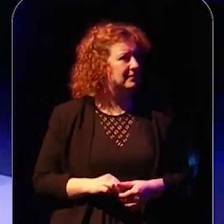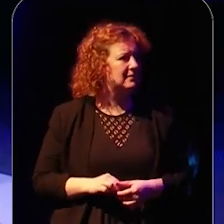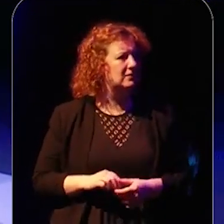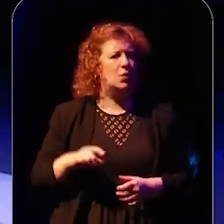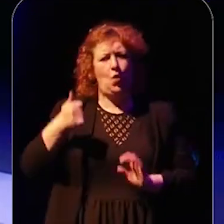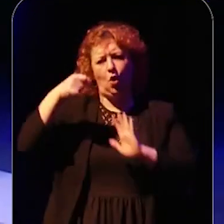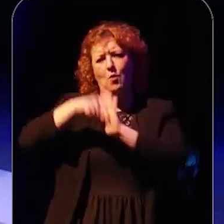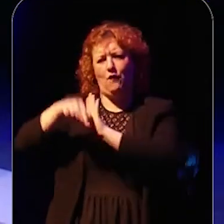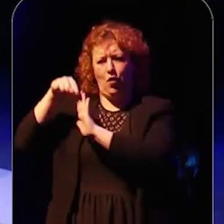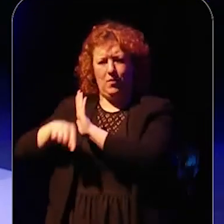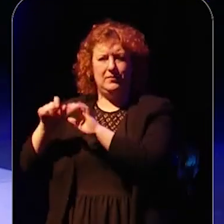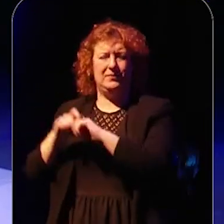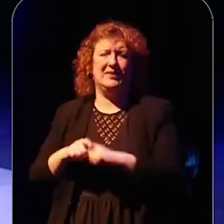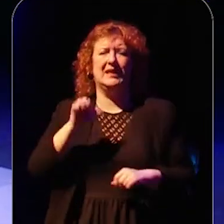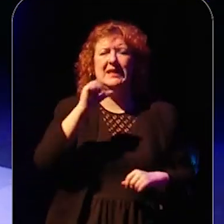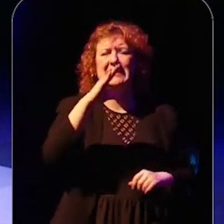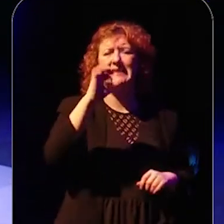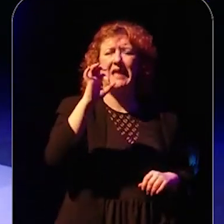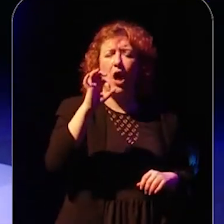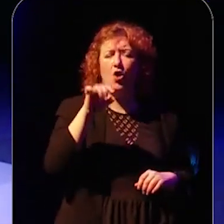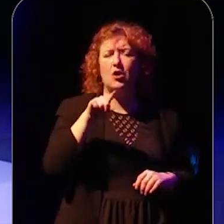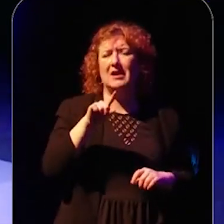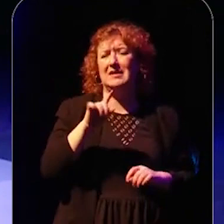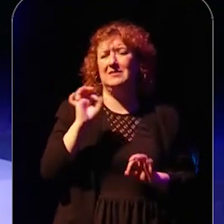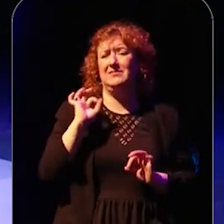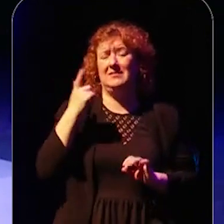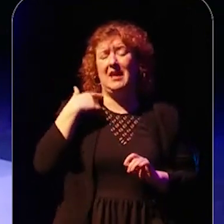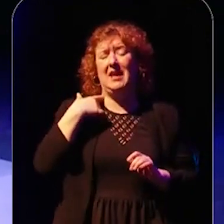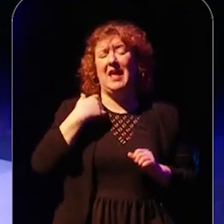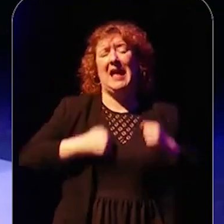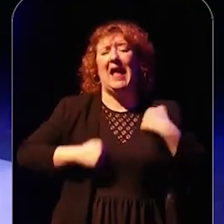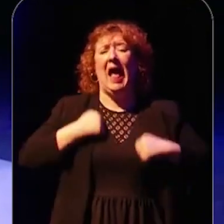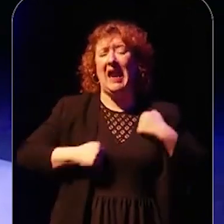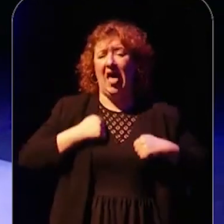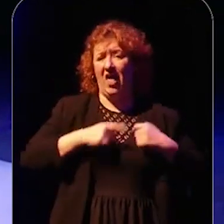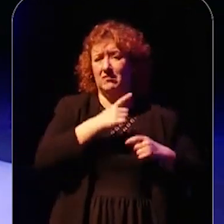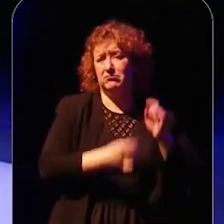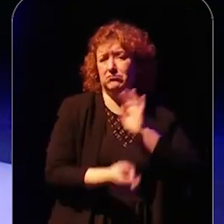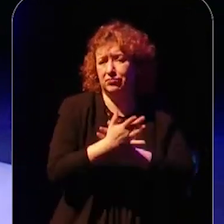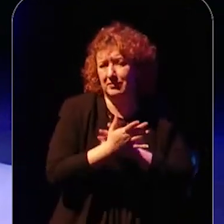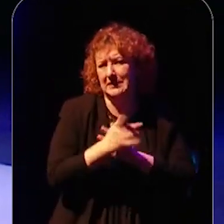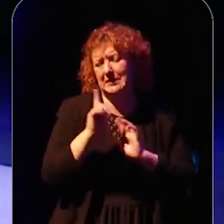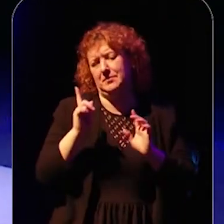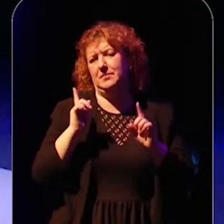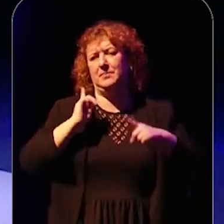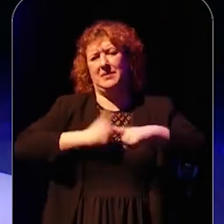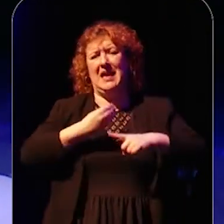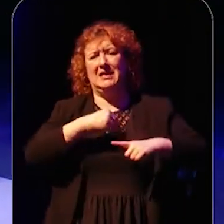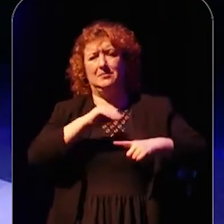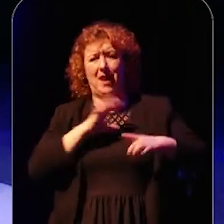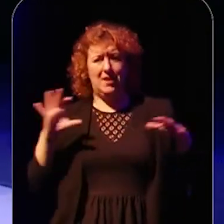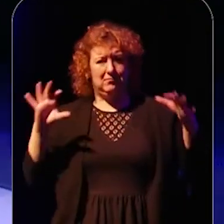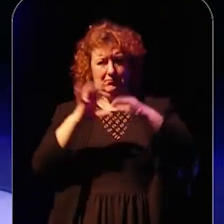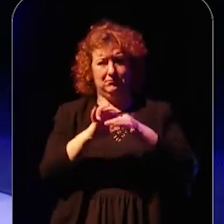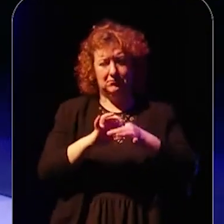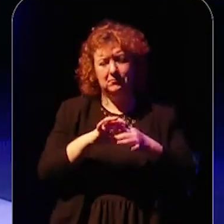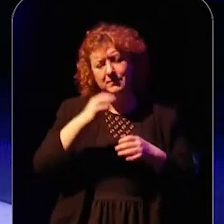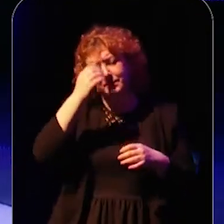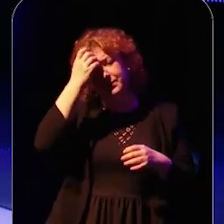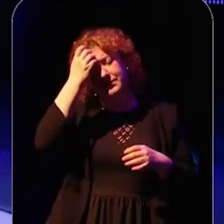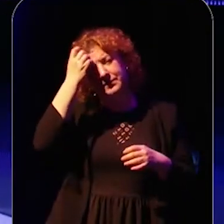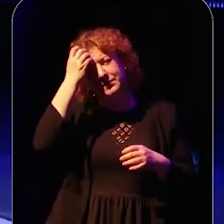más de ellas. Saco es una empresa de origen en Canadá, que también tiene una parte española, Saco Spain, que se